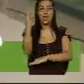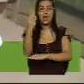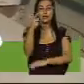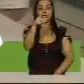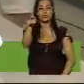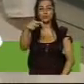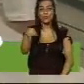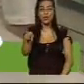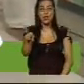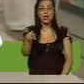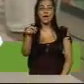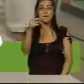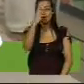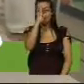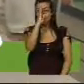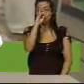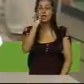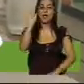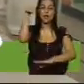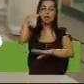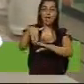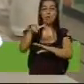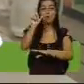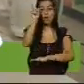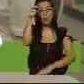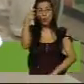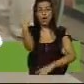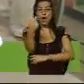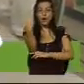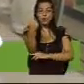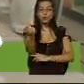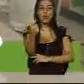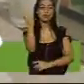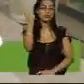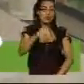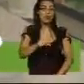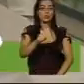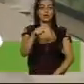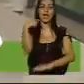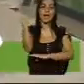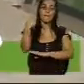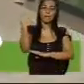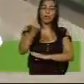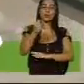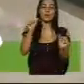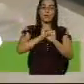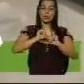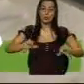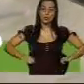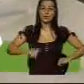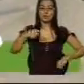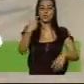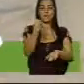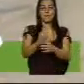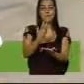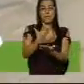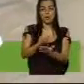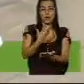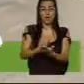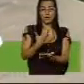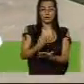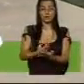Zulia, Barinas, Aragua, Guárico, Sucre, Apure, Portuguesa y Monagas, en una primera